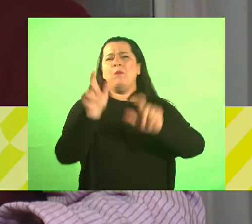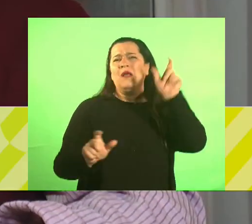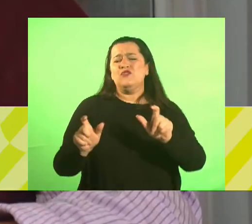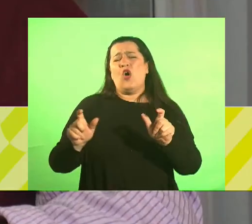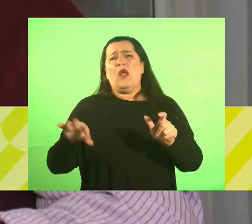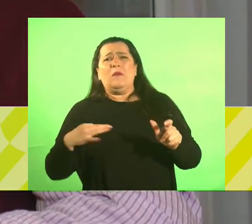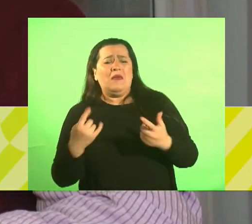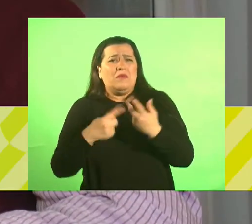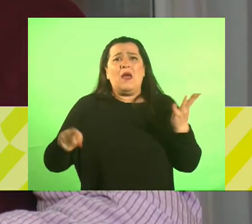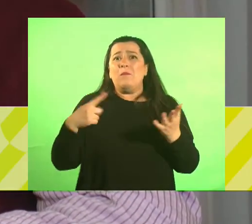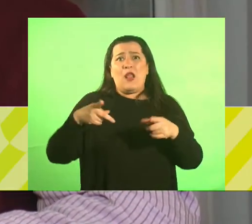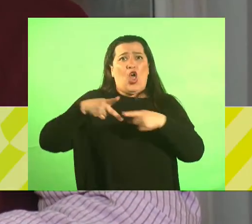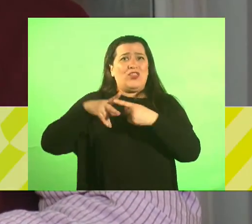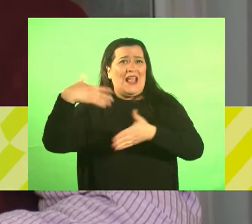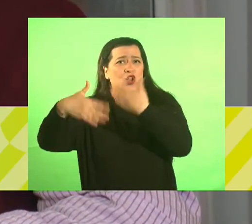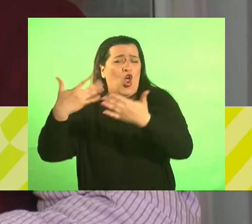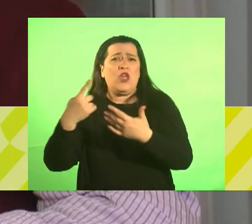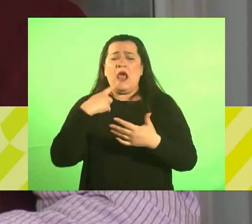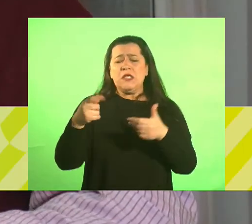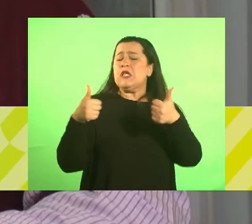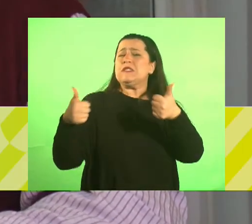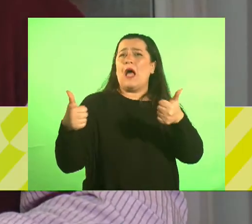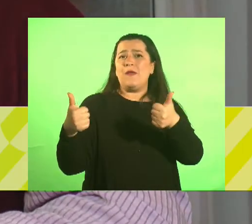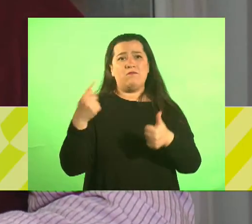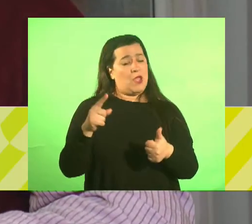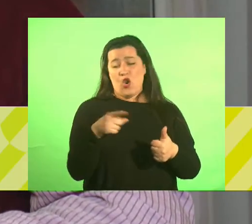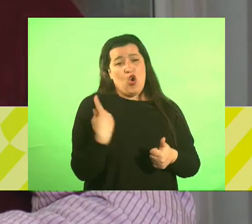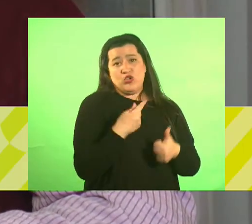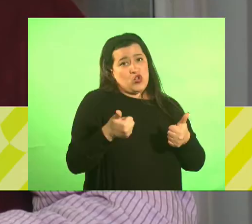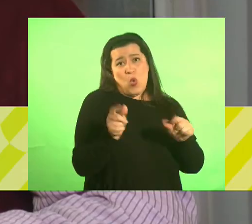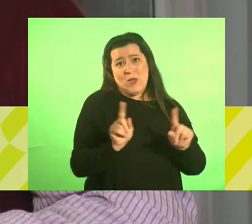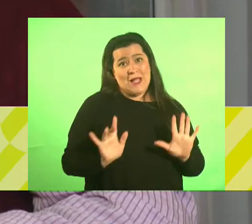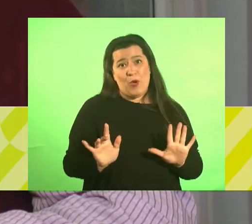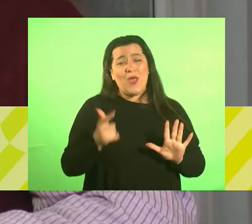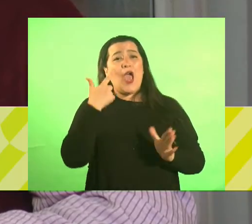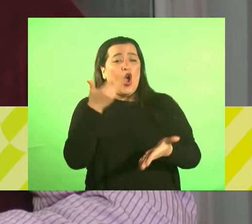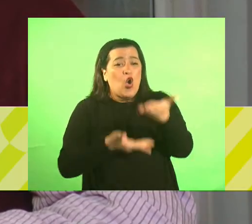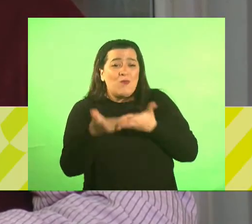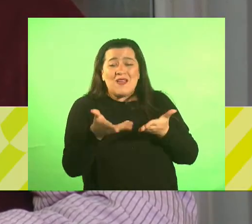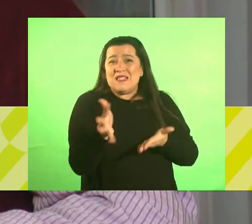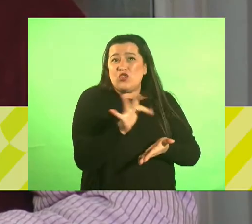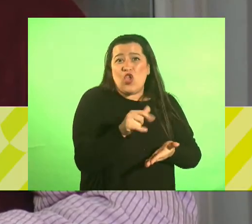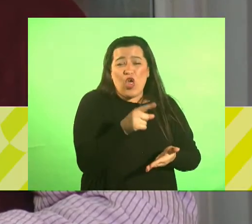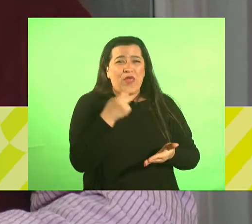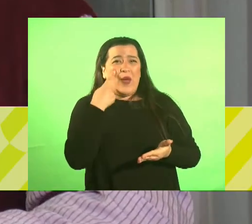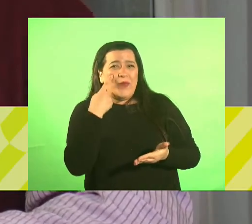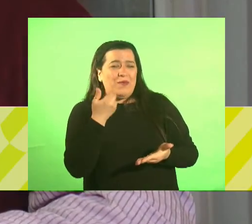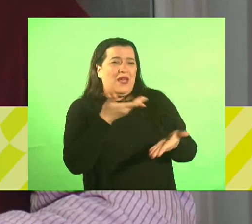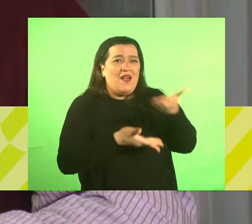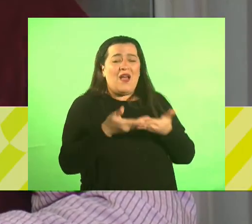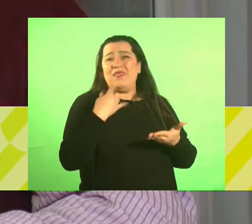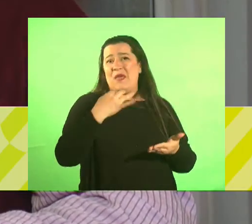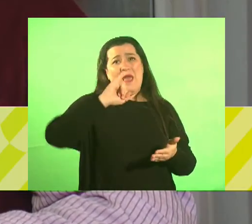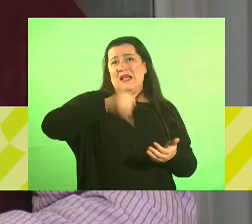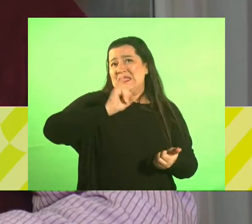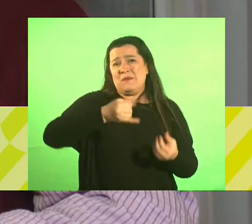vida, las grandes tecnologías de que estamos bien, no estamos bien. La convivencia cotidiana es aceptar